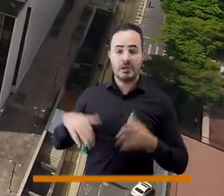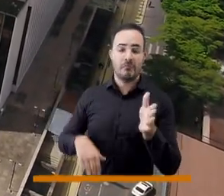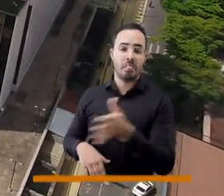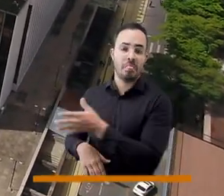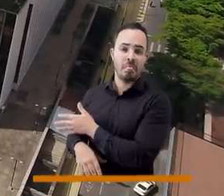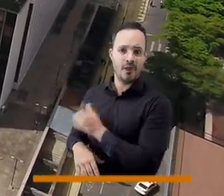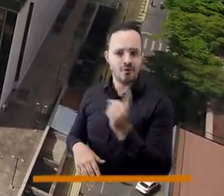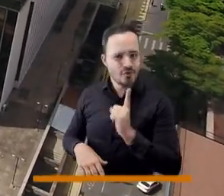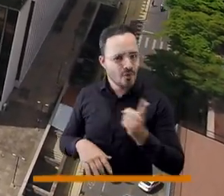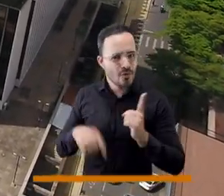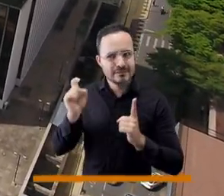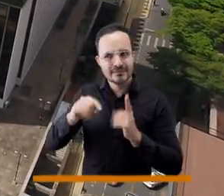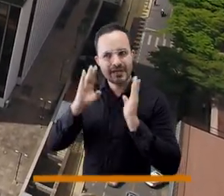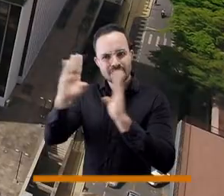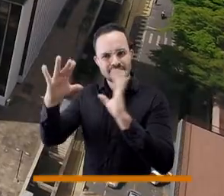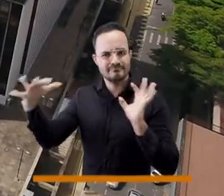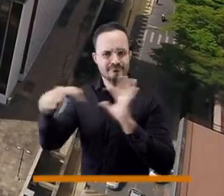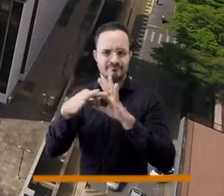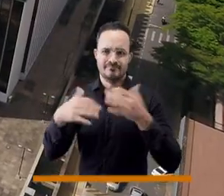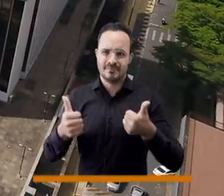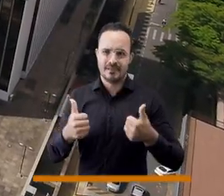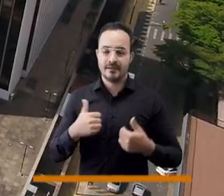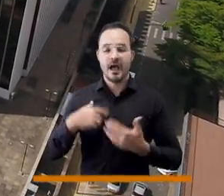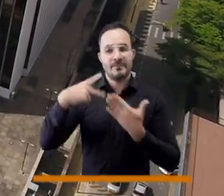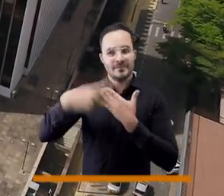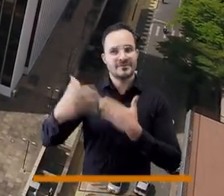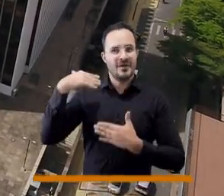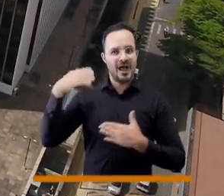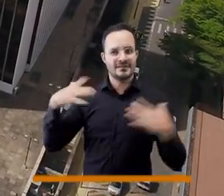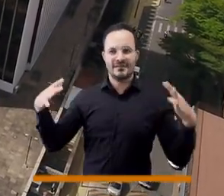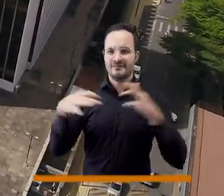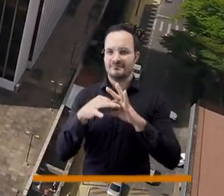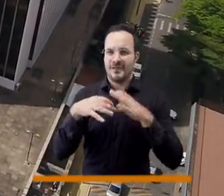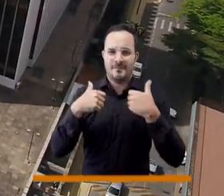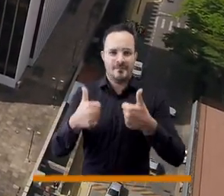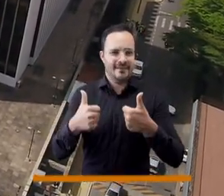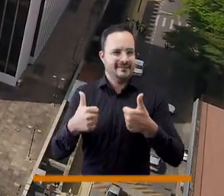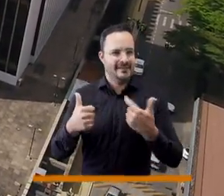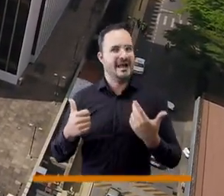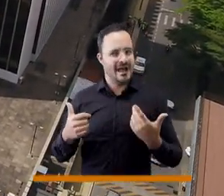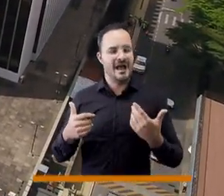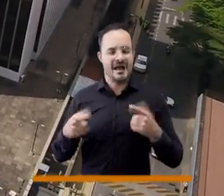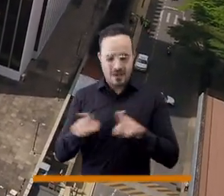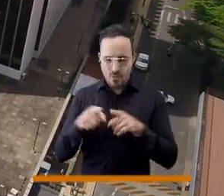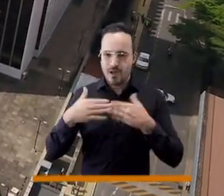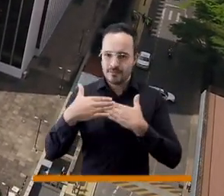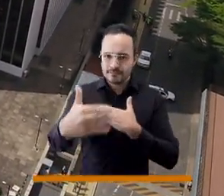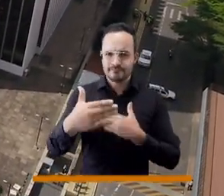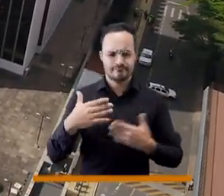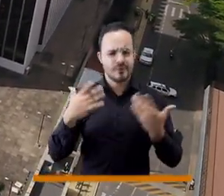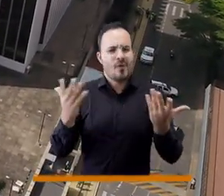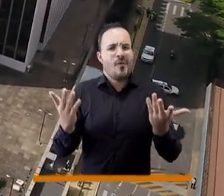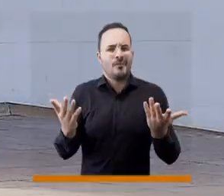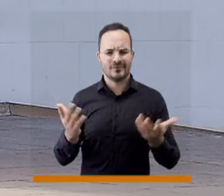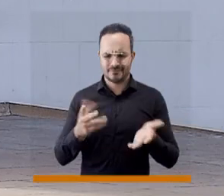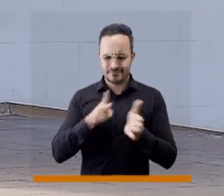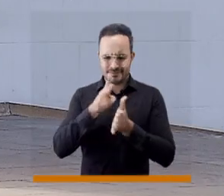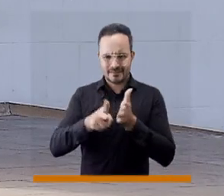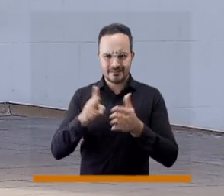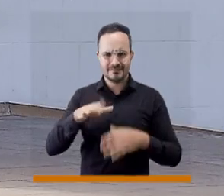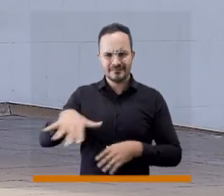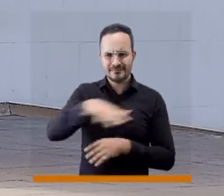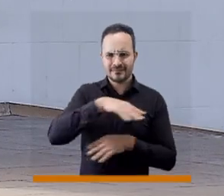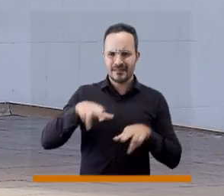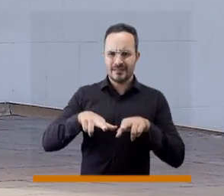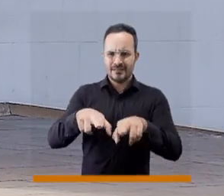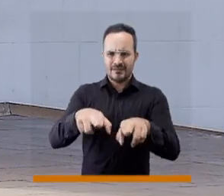atrás. Nosotros tenemos que volver a recuperar esos proyectos en conjunto. No puede ser posible que el Tren del Río no haya avanzado porque el alcalde de